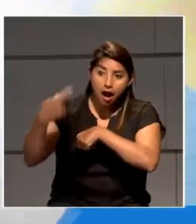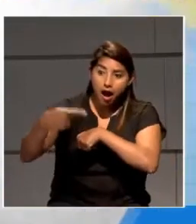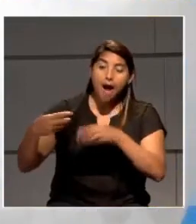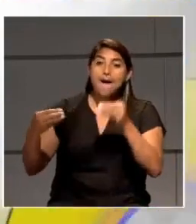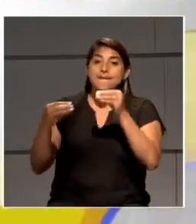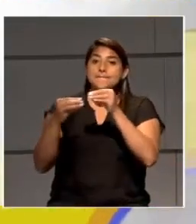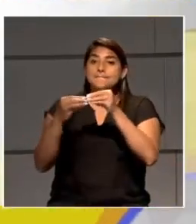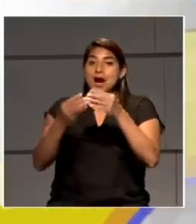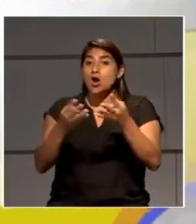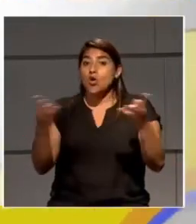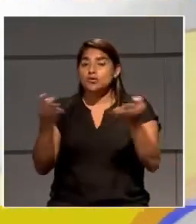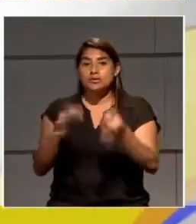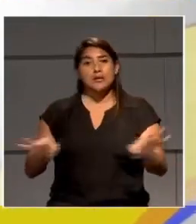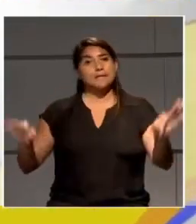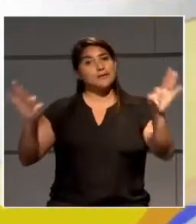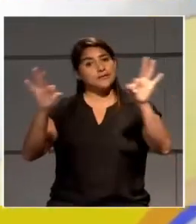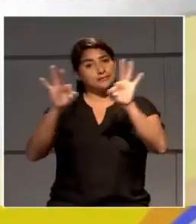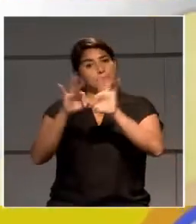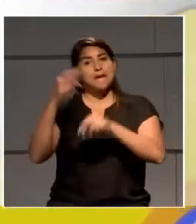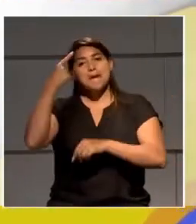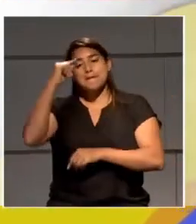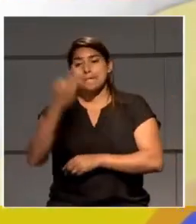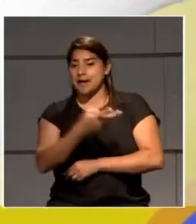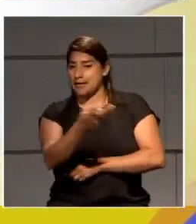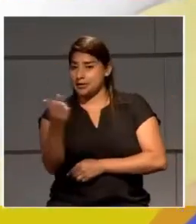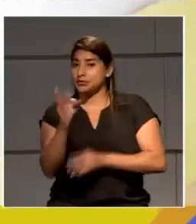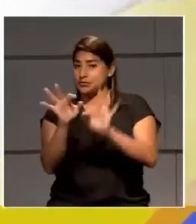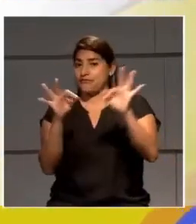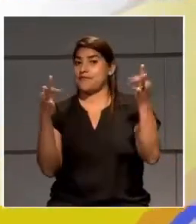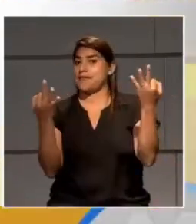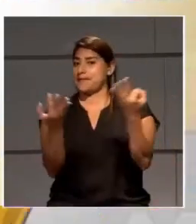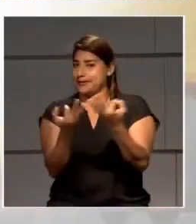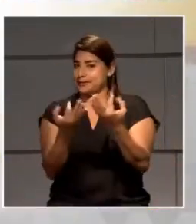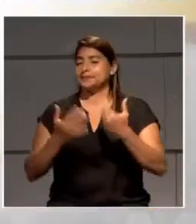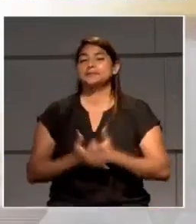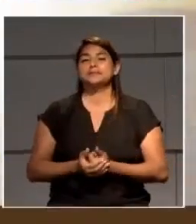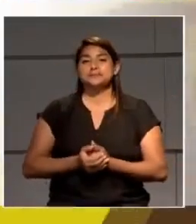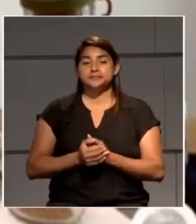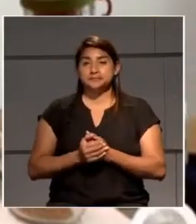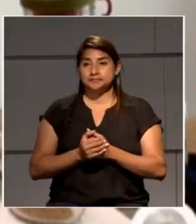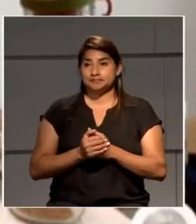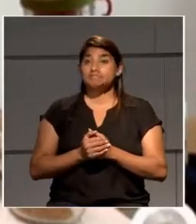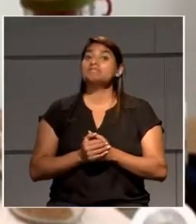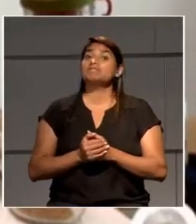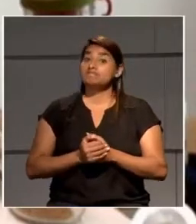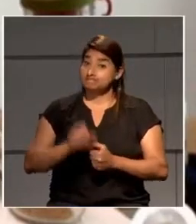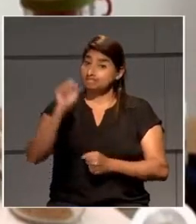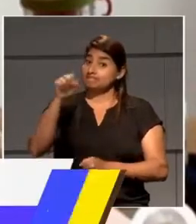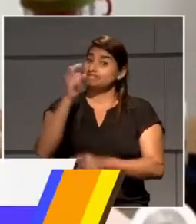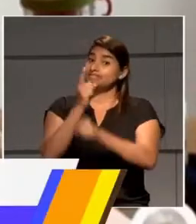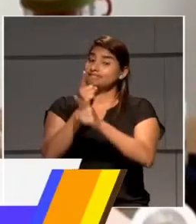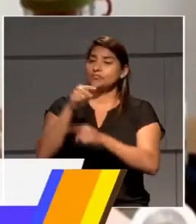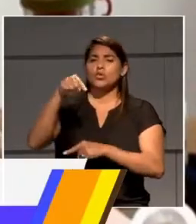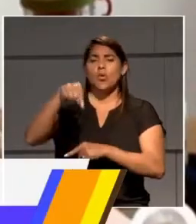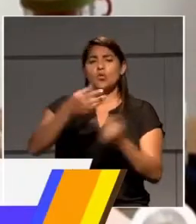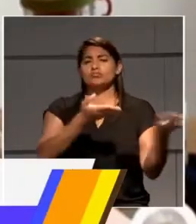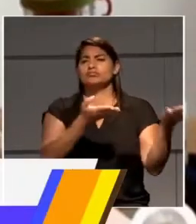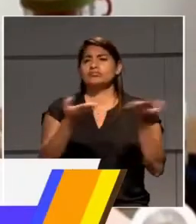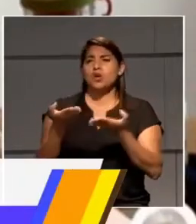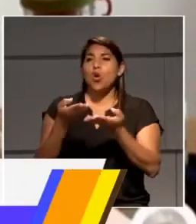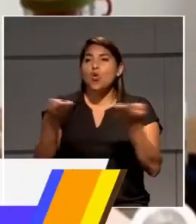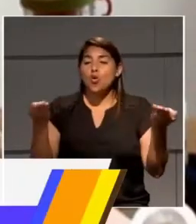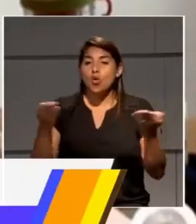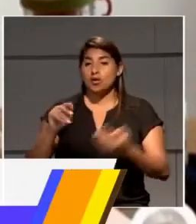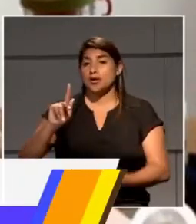vienen cosas importantísimas para Pluk y toda su familia. Sí, hoy traemos también cosas